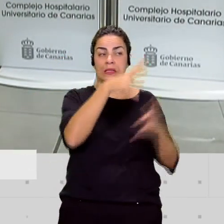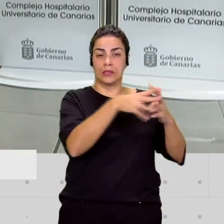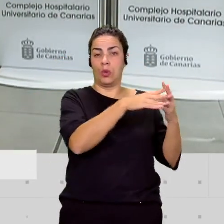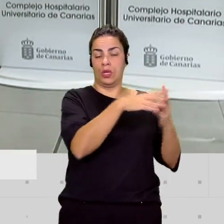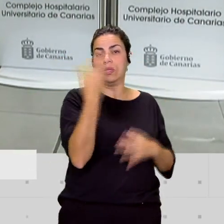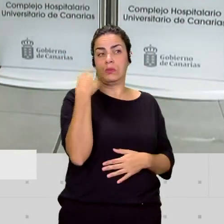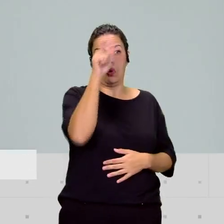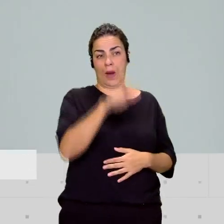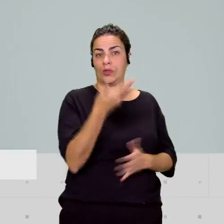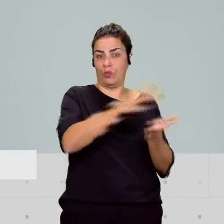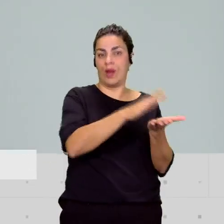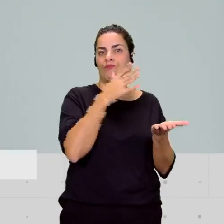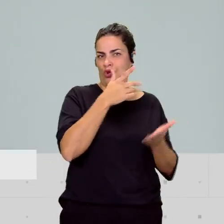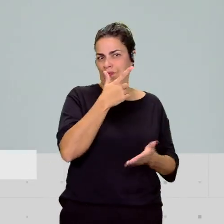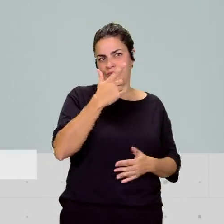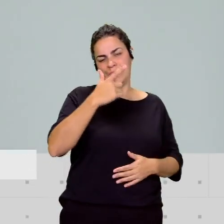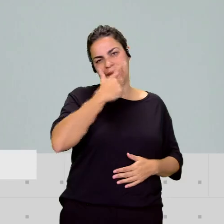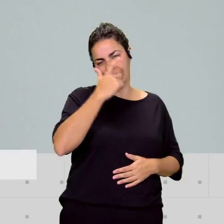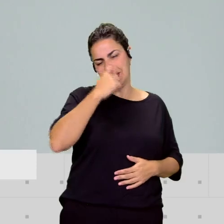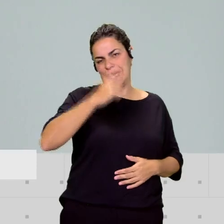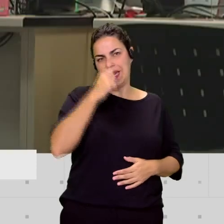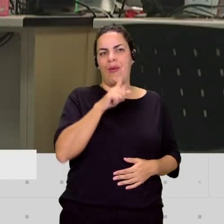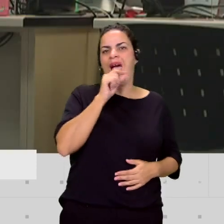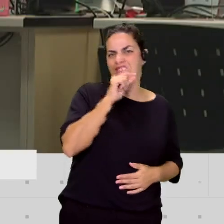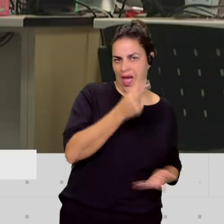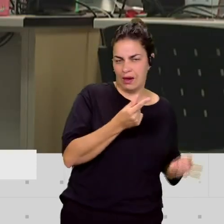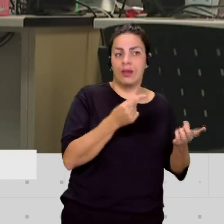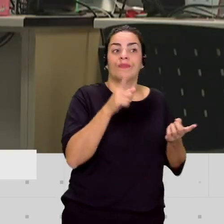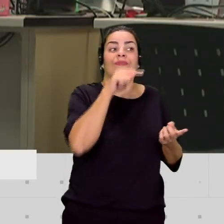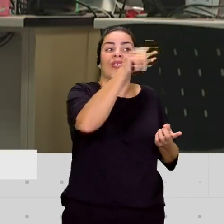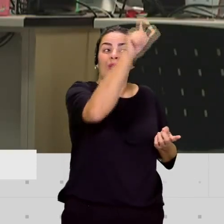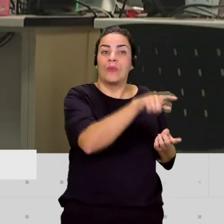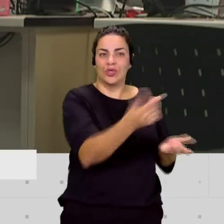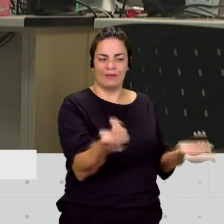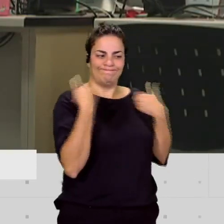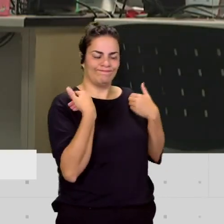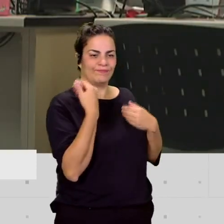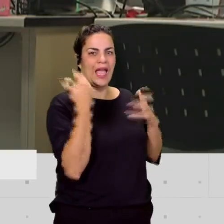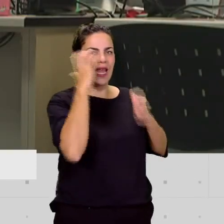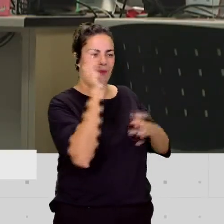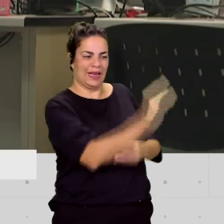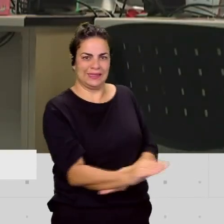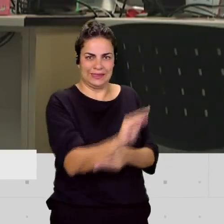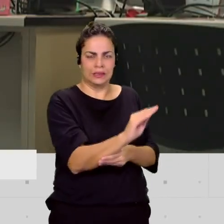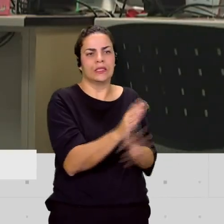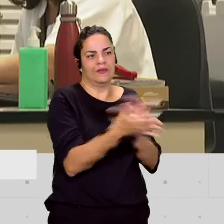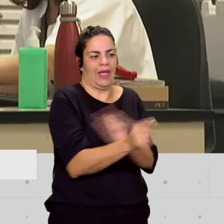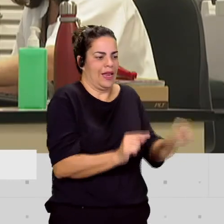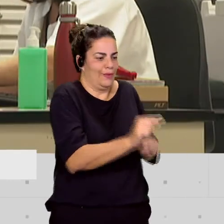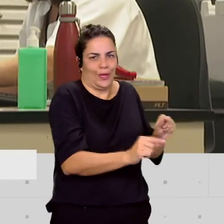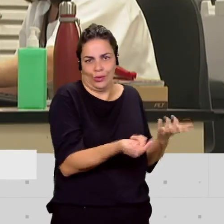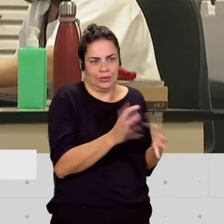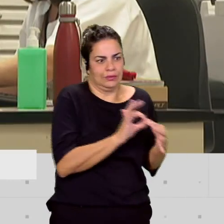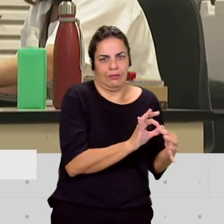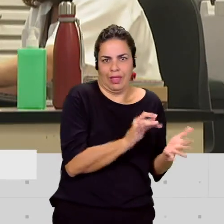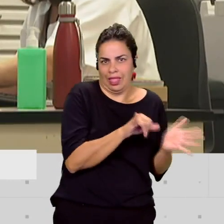gripe aviar. Se trataba de una persona que estaba al cuidado de animales, que estaba con un contacto estrecho con el virus. Hasta